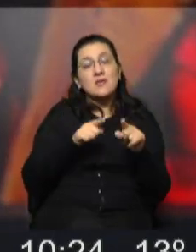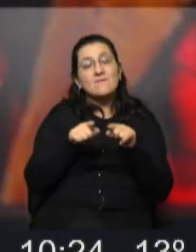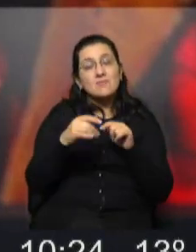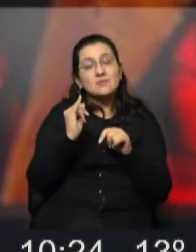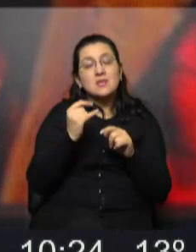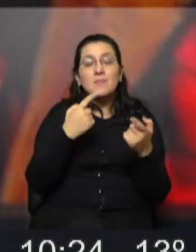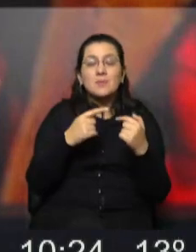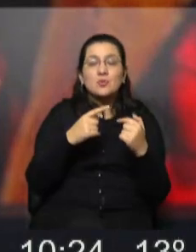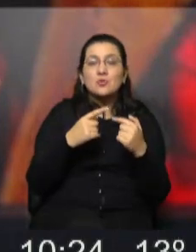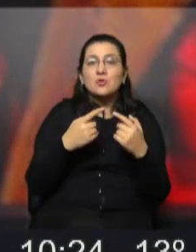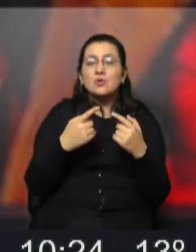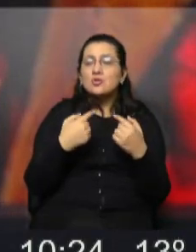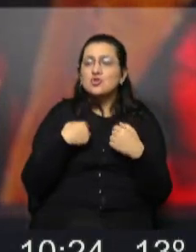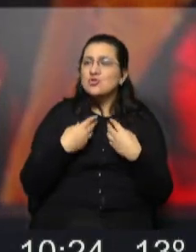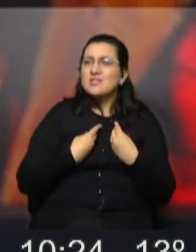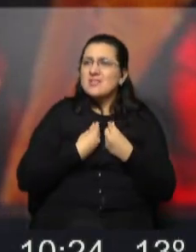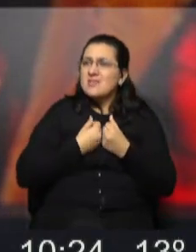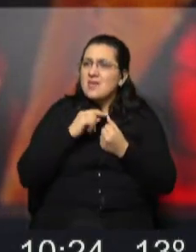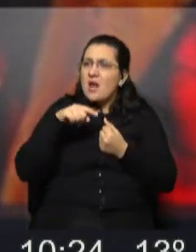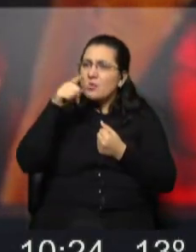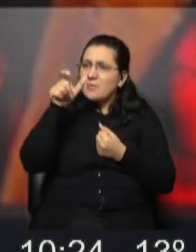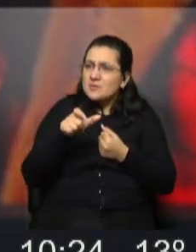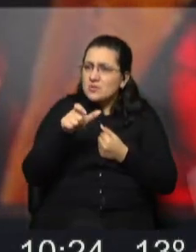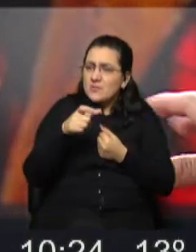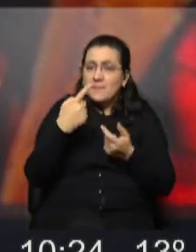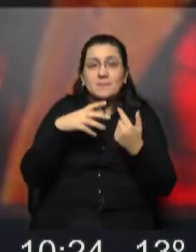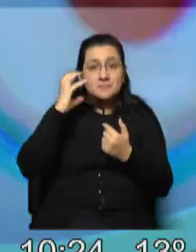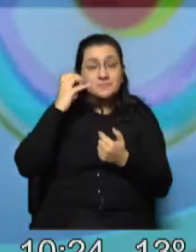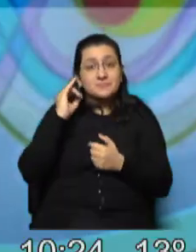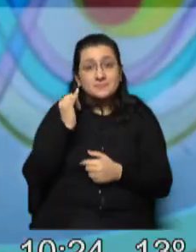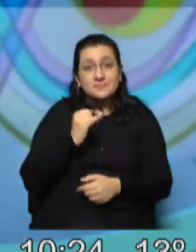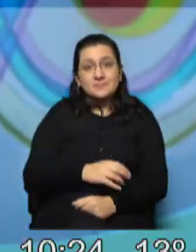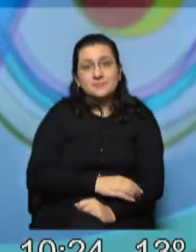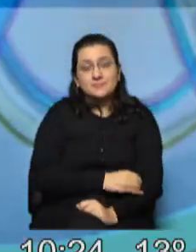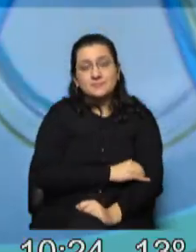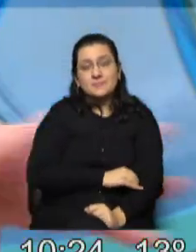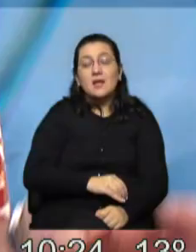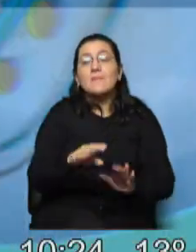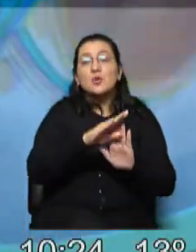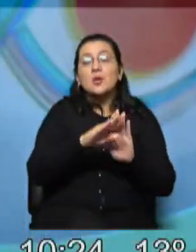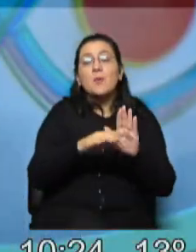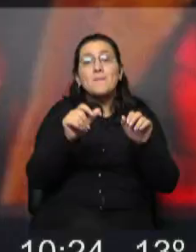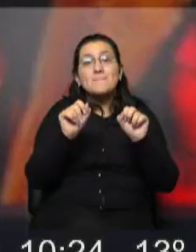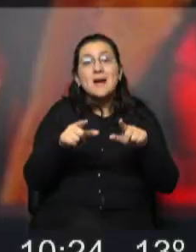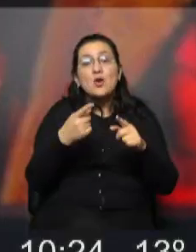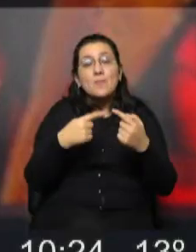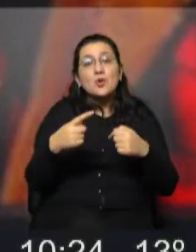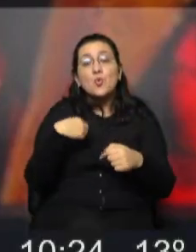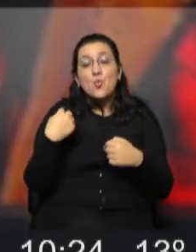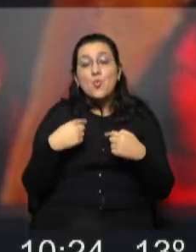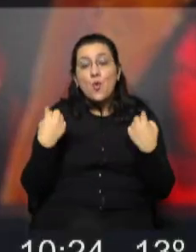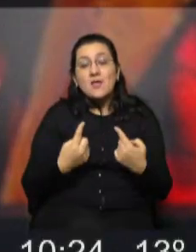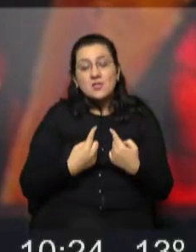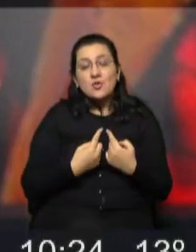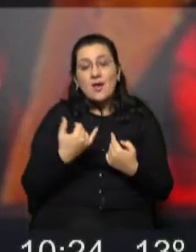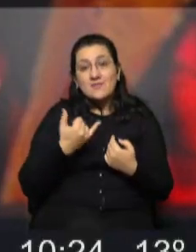sentía al otro. En la radio sentía al otro. En Malo pero Nuestro llegaron a tener platea. Sí, sí, sí, creo que era acá. Yo